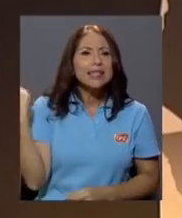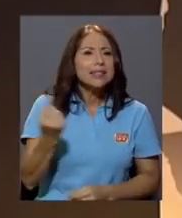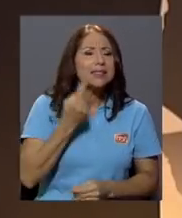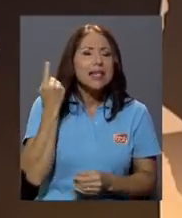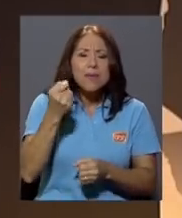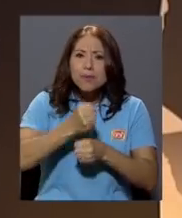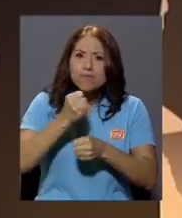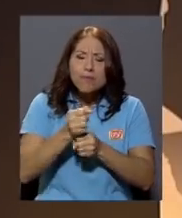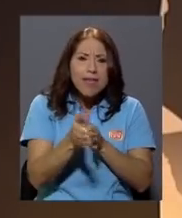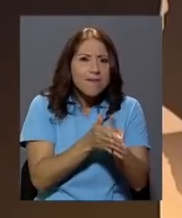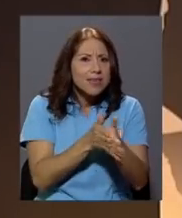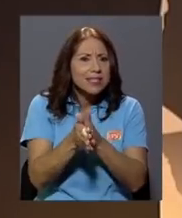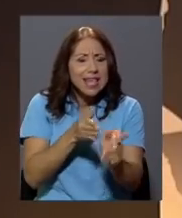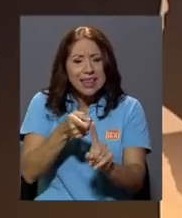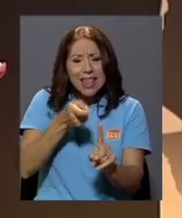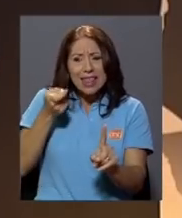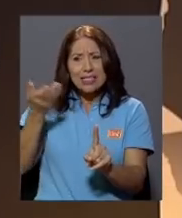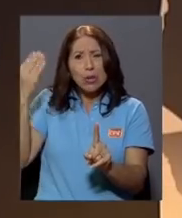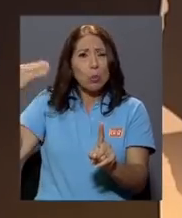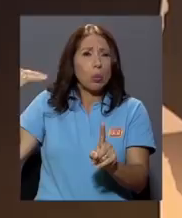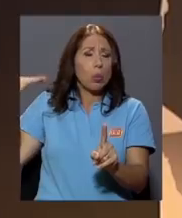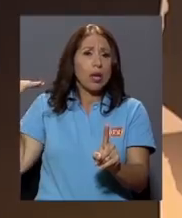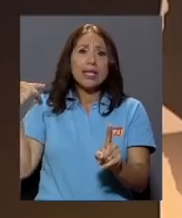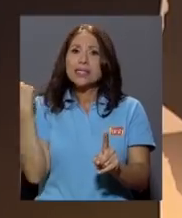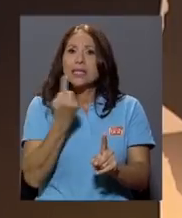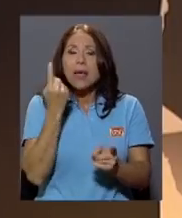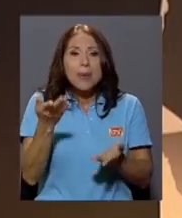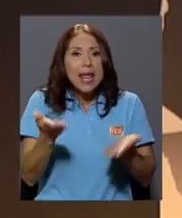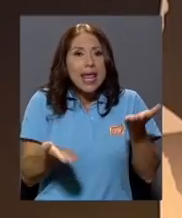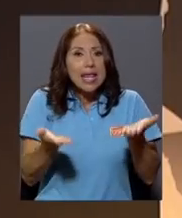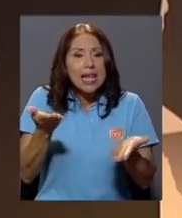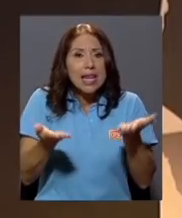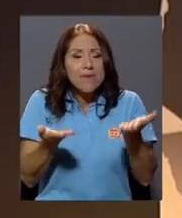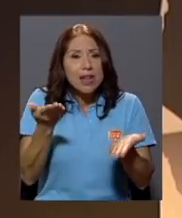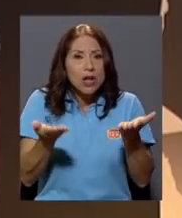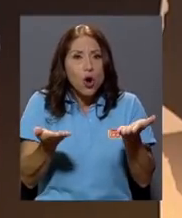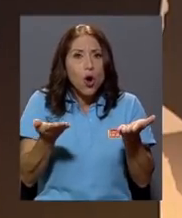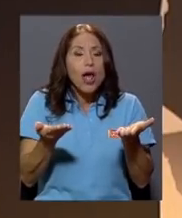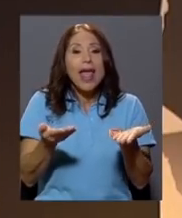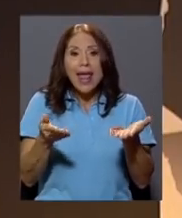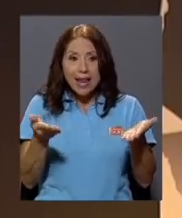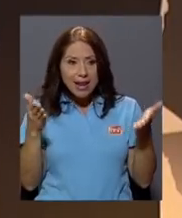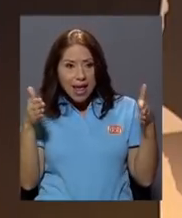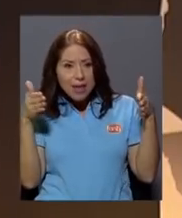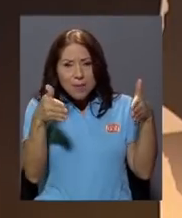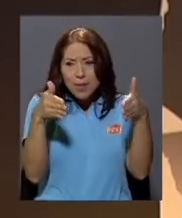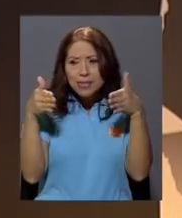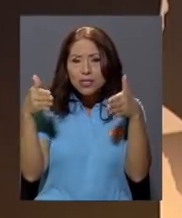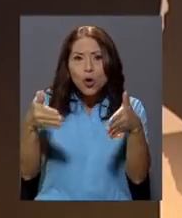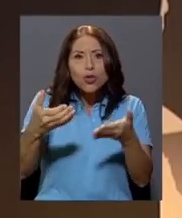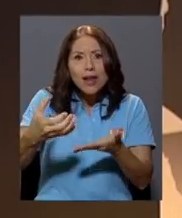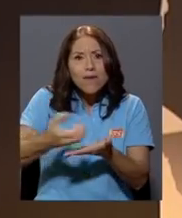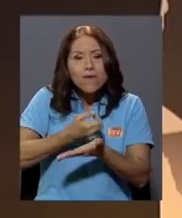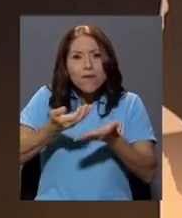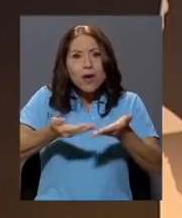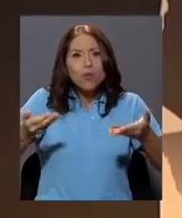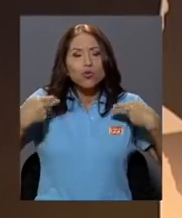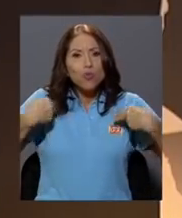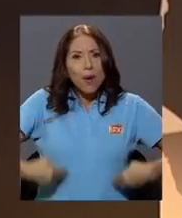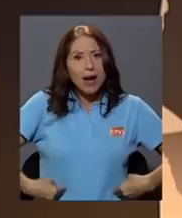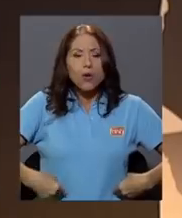siempre eficiente desde que ha sido creada en mantener un equilibrio en la inversión del recurso humano, un recurso humano que tiene que